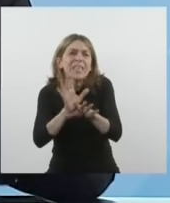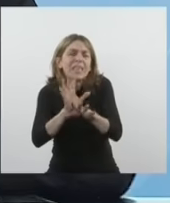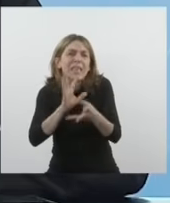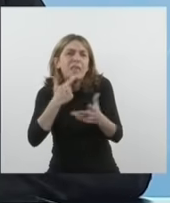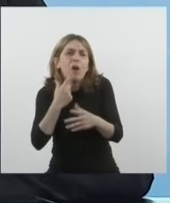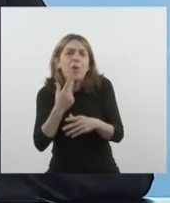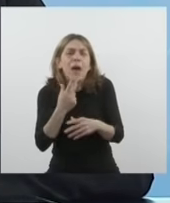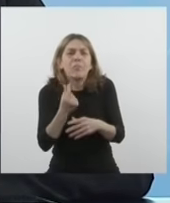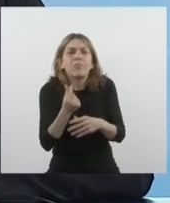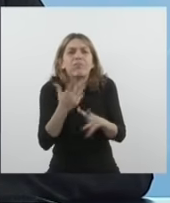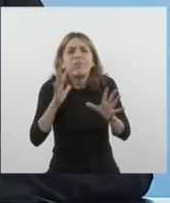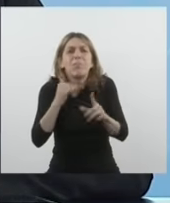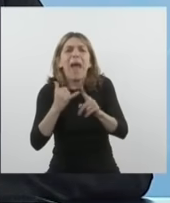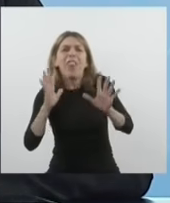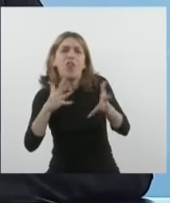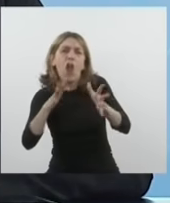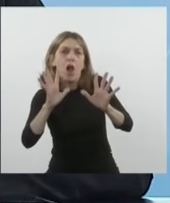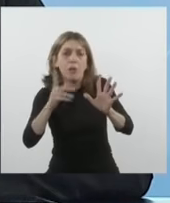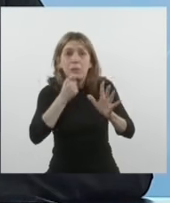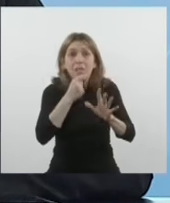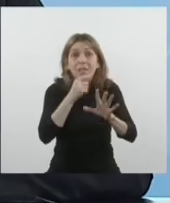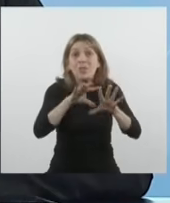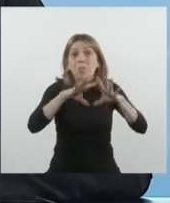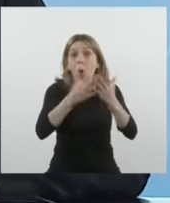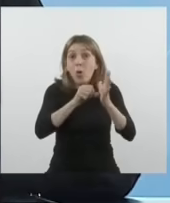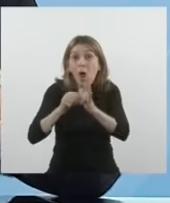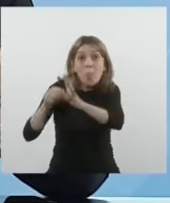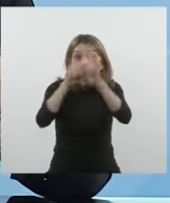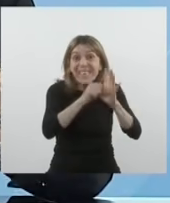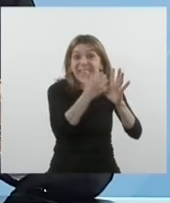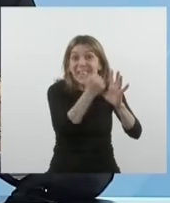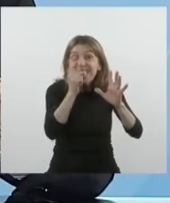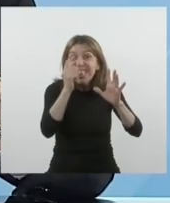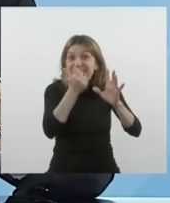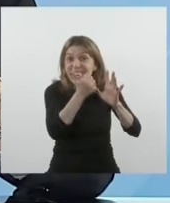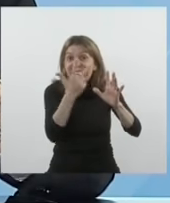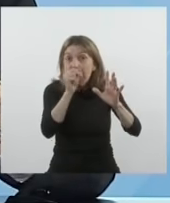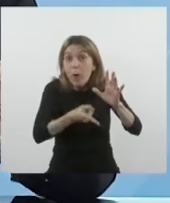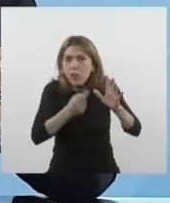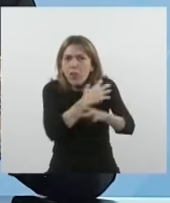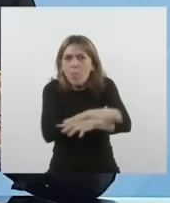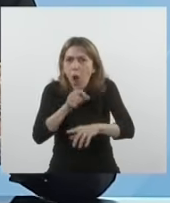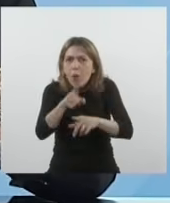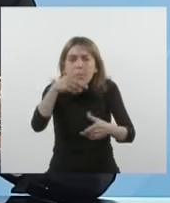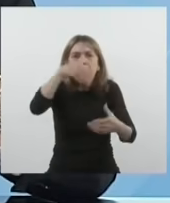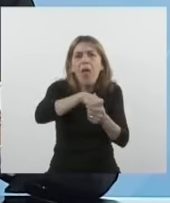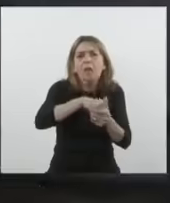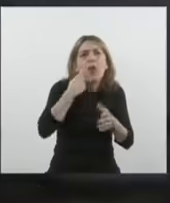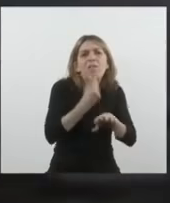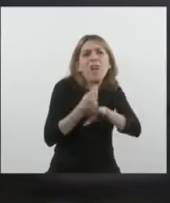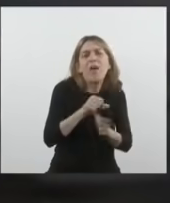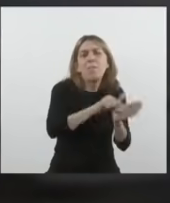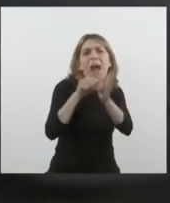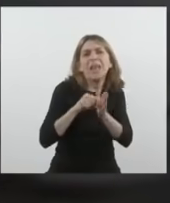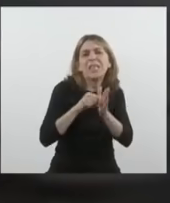concentra el 63 por ciento de la pobreza del mundo así que vence cuenta lo importante que es poder